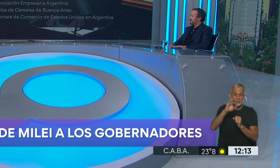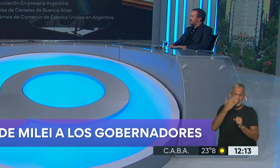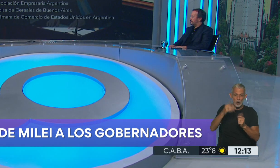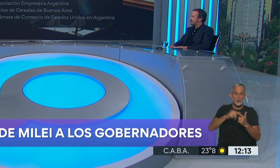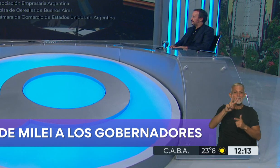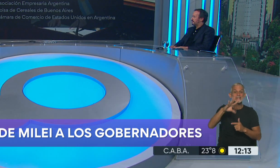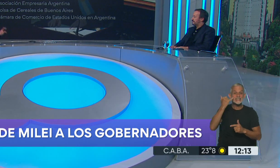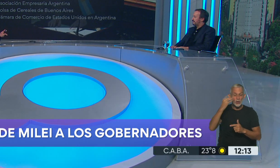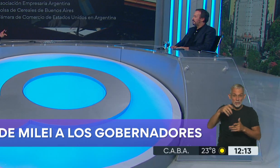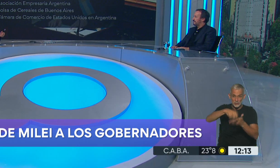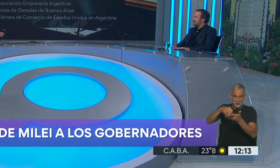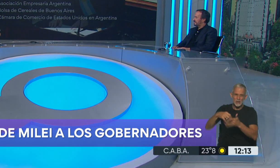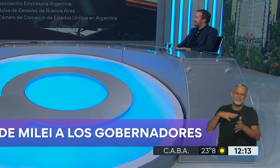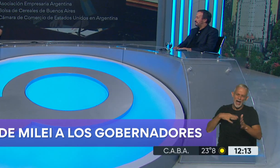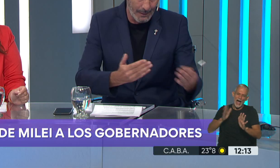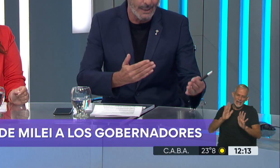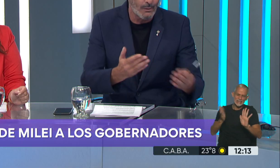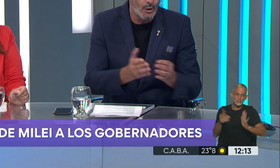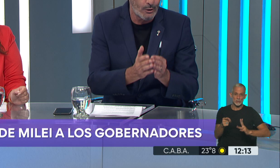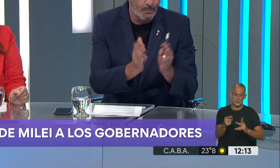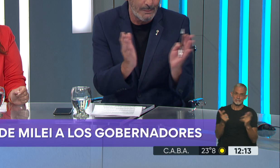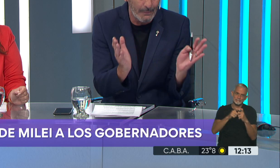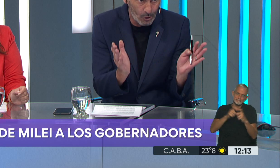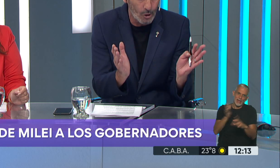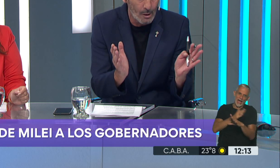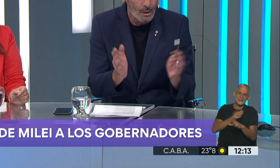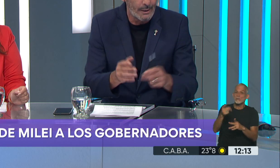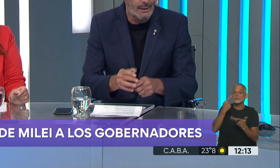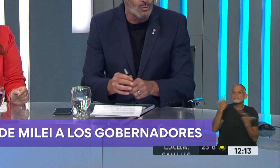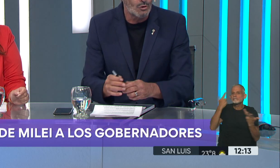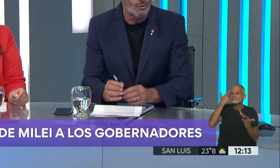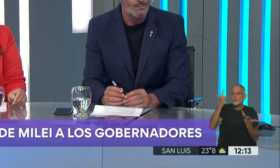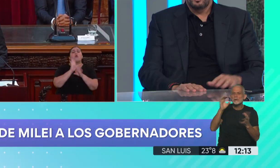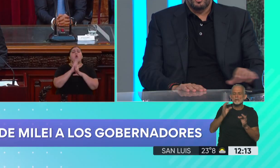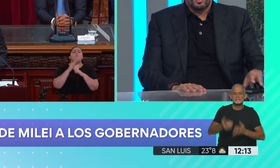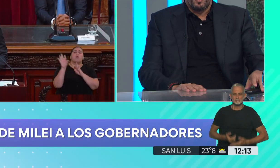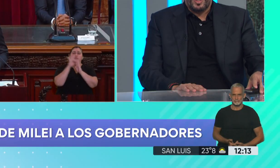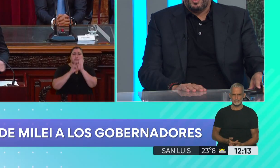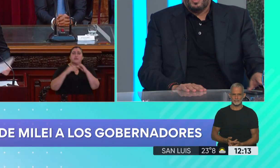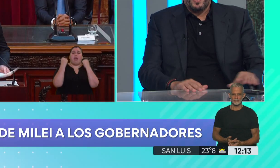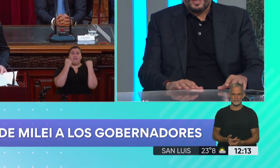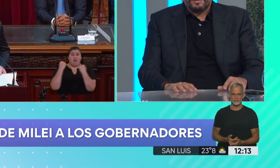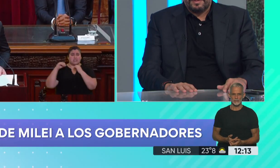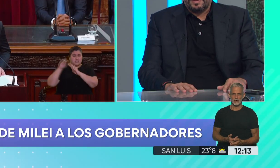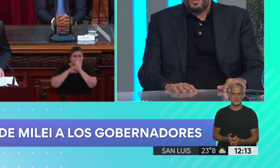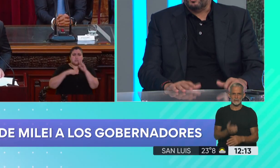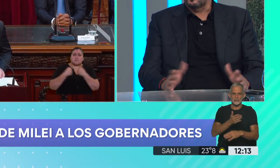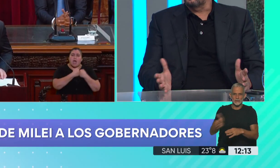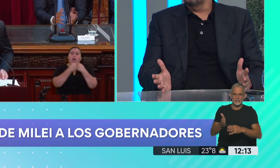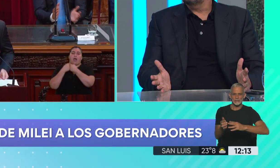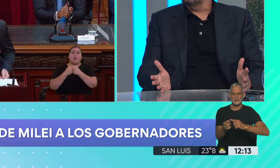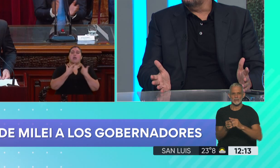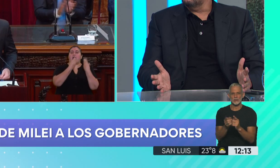25 de mayo, pero para eso falta aún, por eso va a haber varias reuniones. ¿Tu primera visión de este anuncio? Bueno, a ver, es